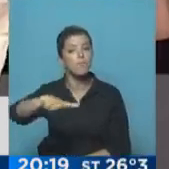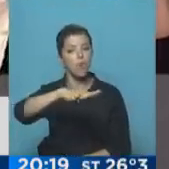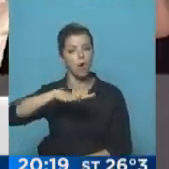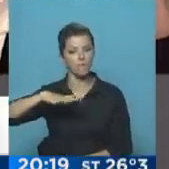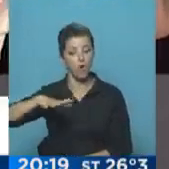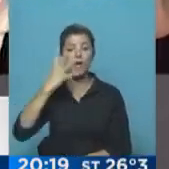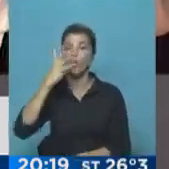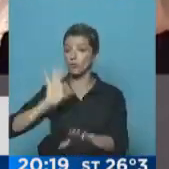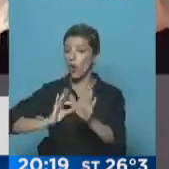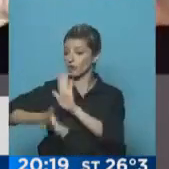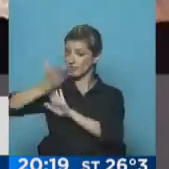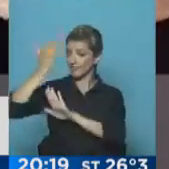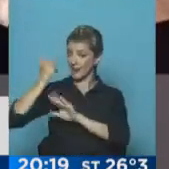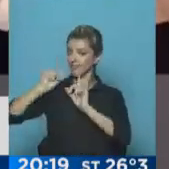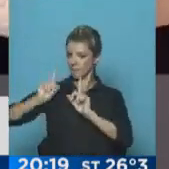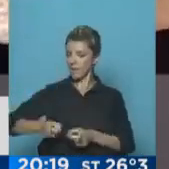hace 4 años